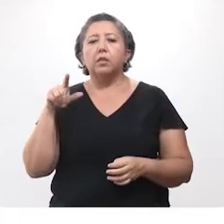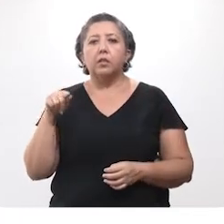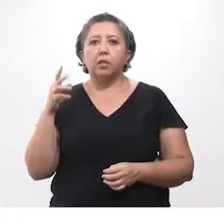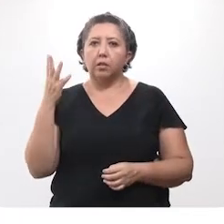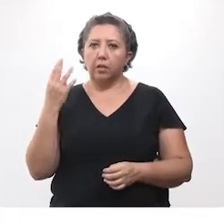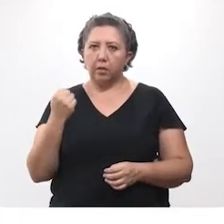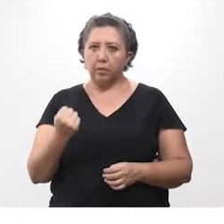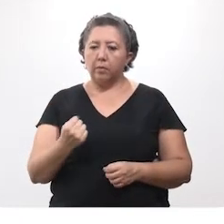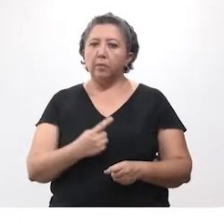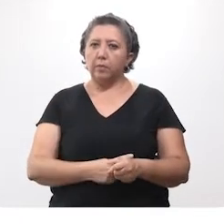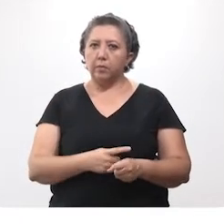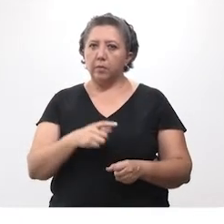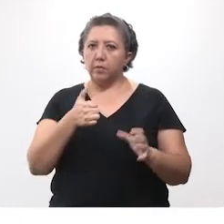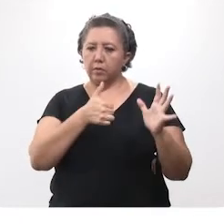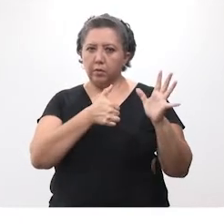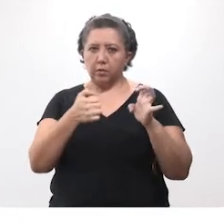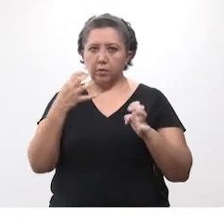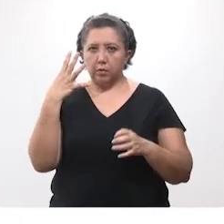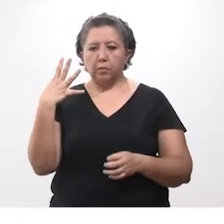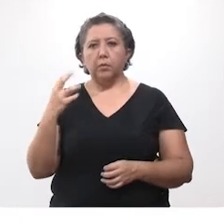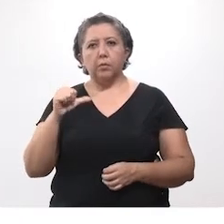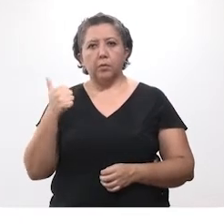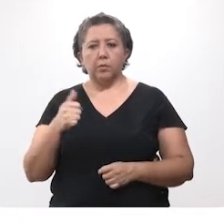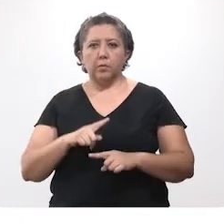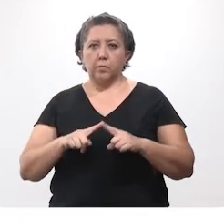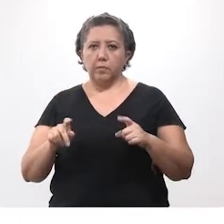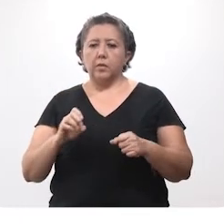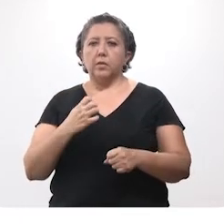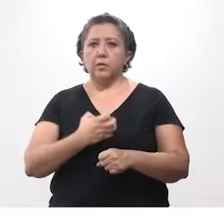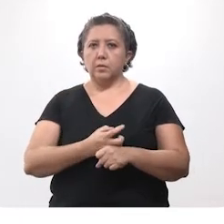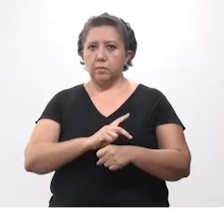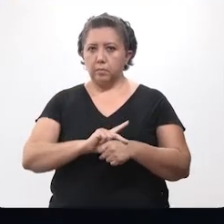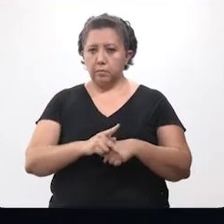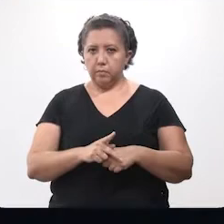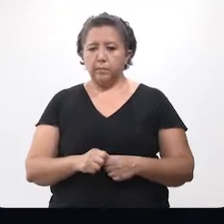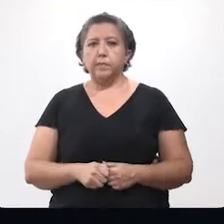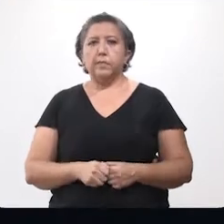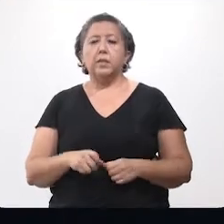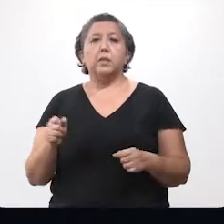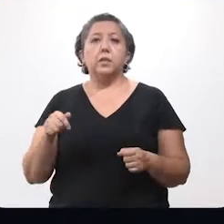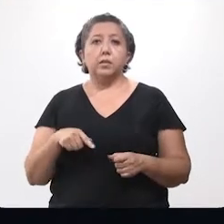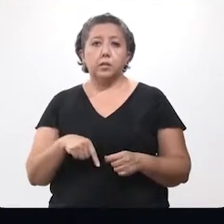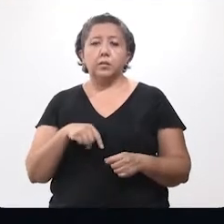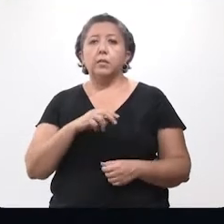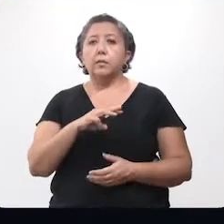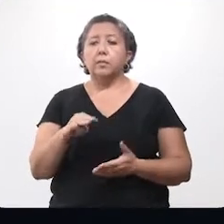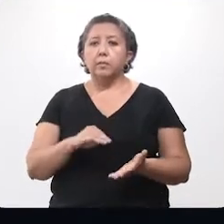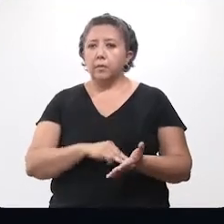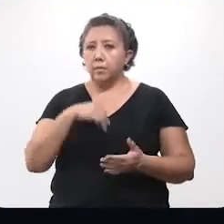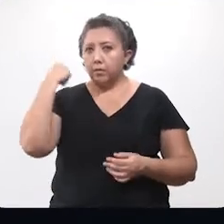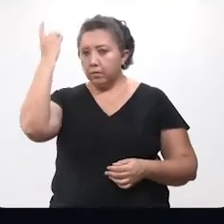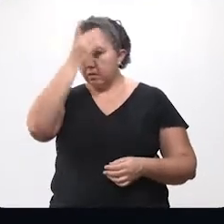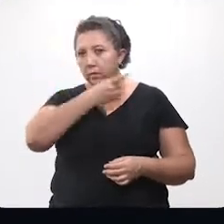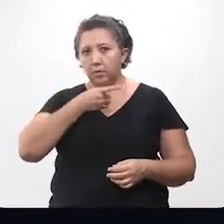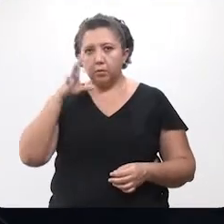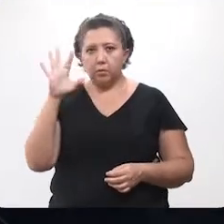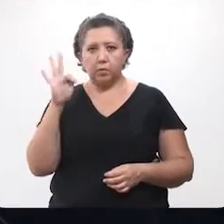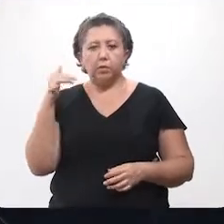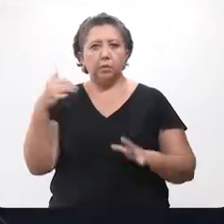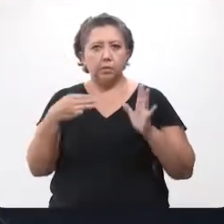76.779 casos positivos, 604 son de otro país u otro estado. Específicamente en Mérida se han diagnosticado